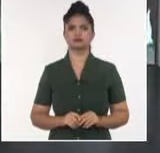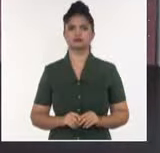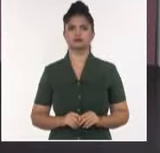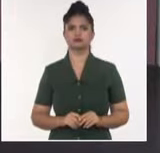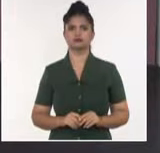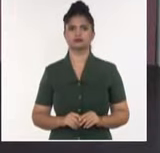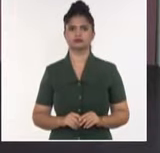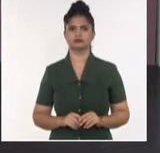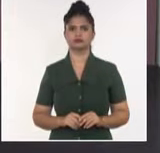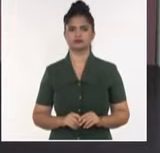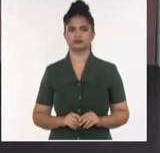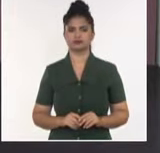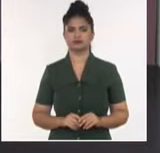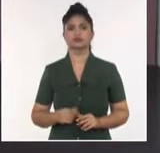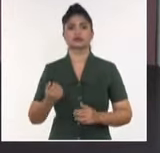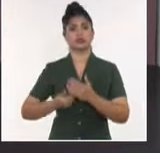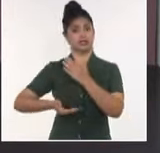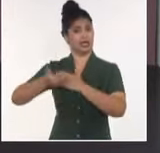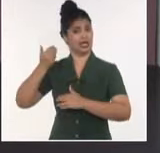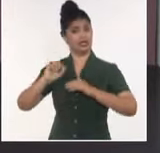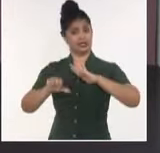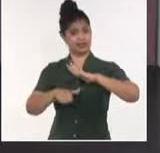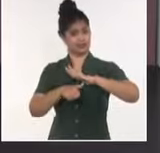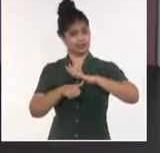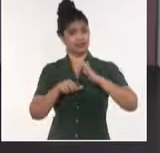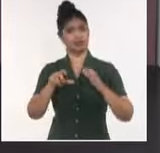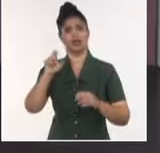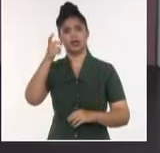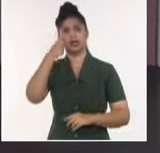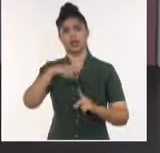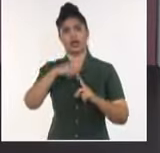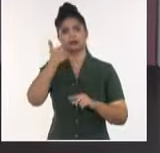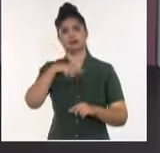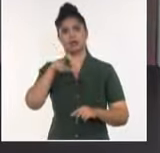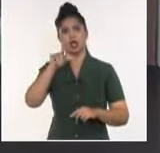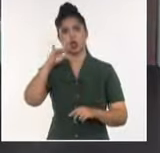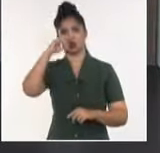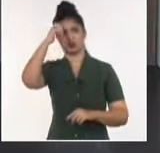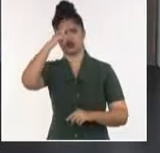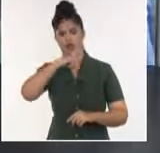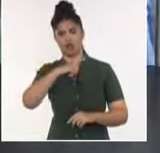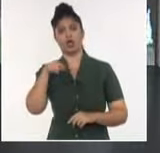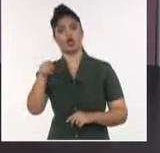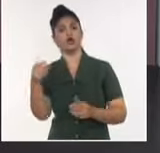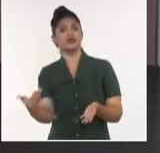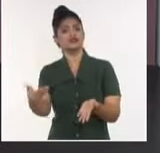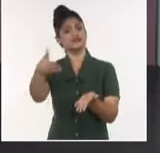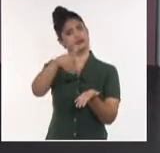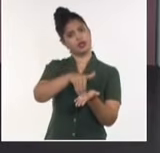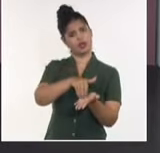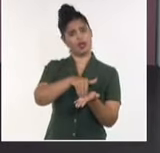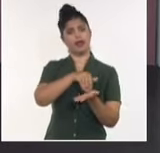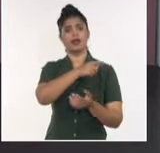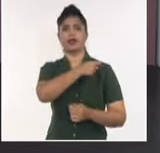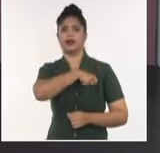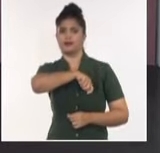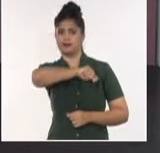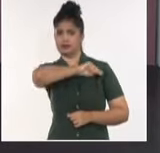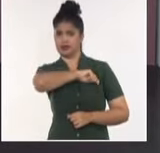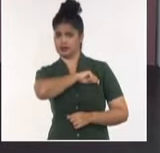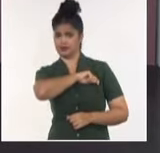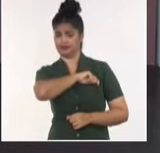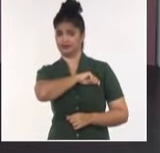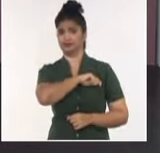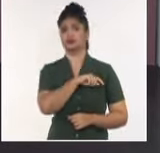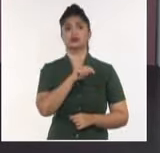Cataluña, Carles Puigdemont, pisó hoy finalmente Barcelona, tal y como anunció la víspera. Puigdemont, exiliado en Bélgica tras su apuesta